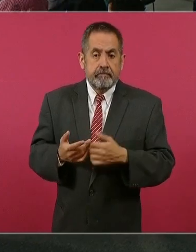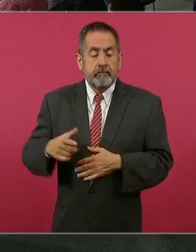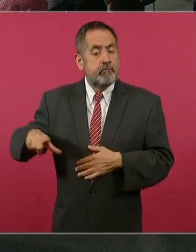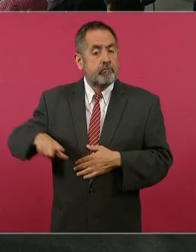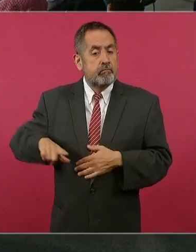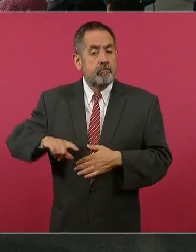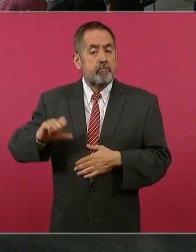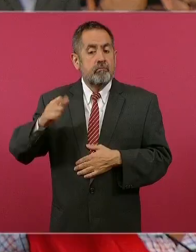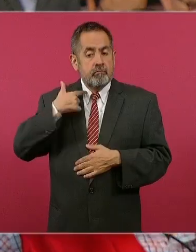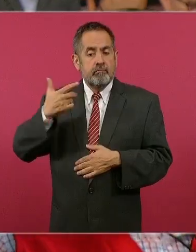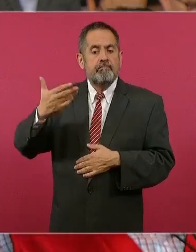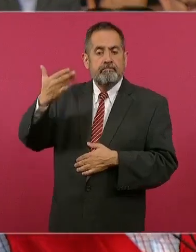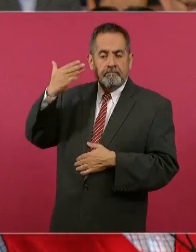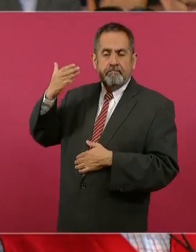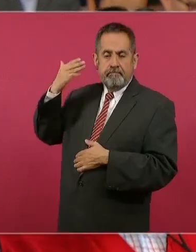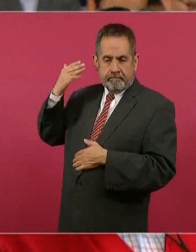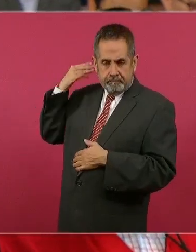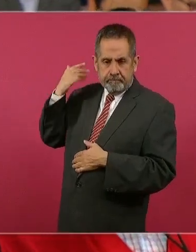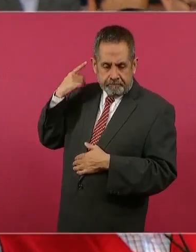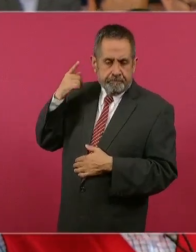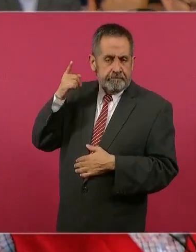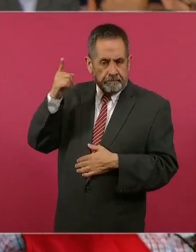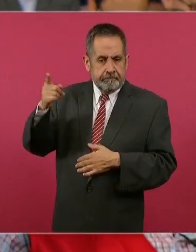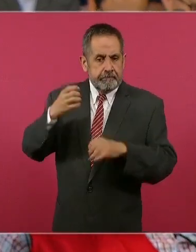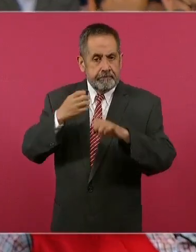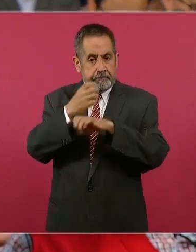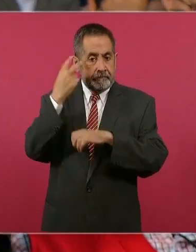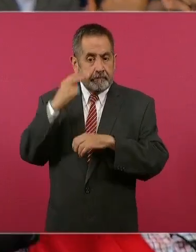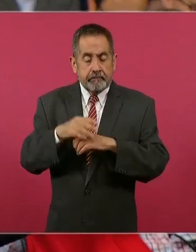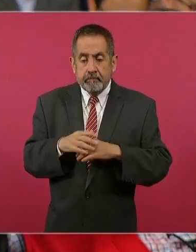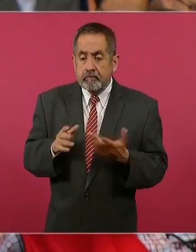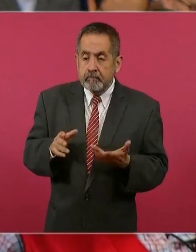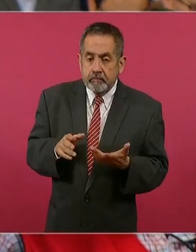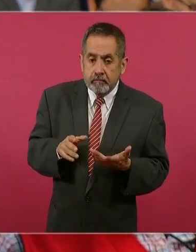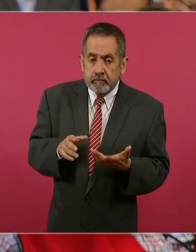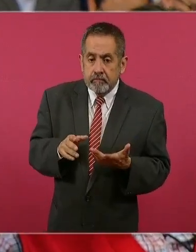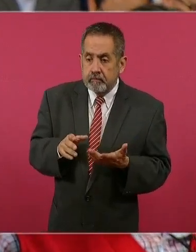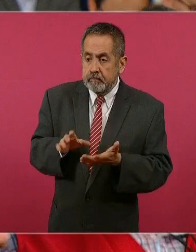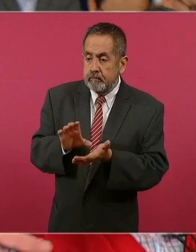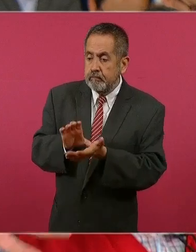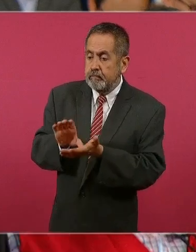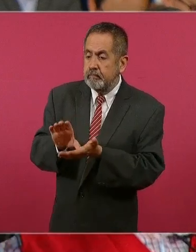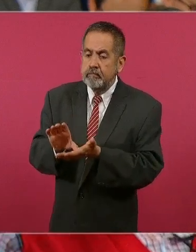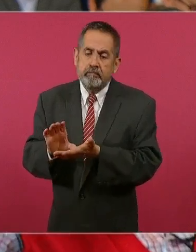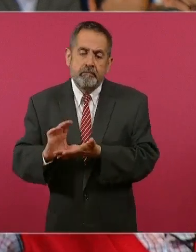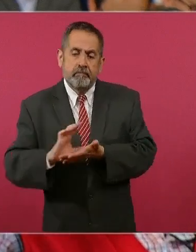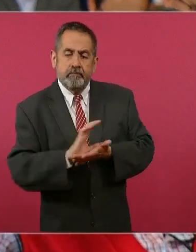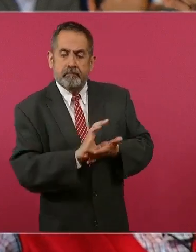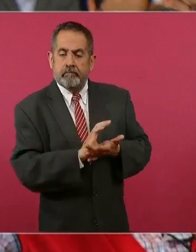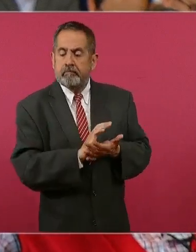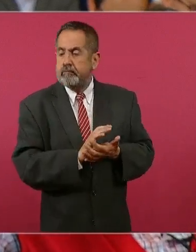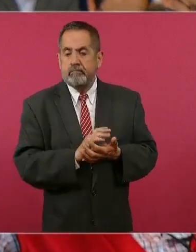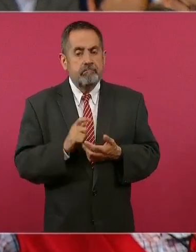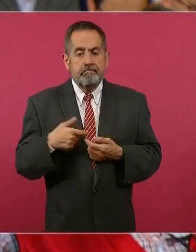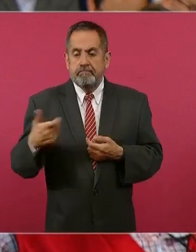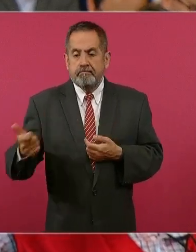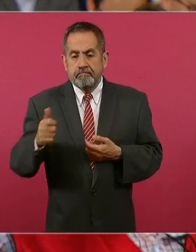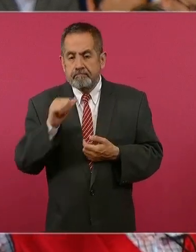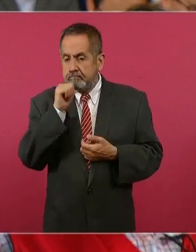gobiernos anteriores al actual allá en el estado aparentemente distrajeron las primas y no se le